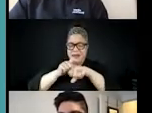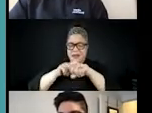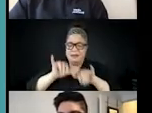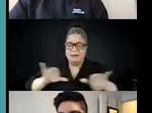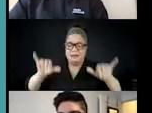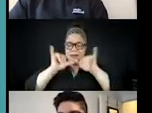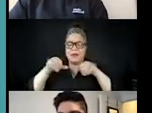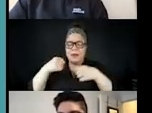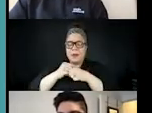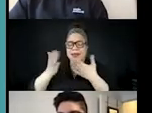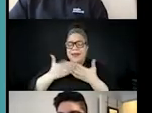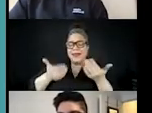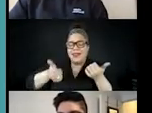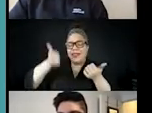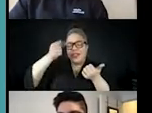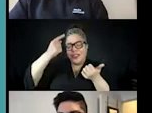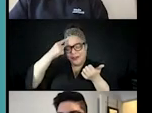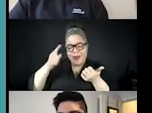es